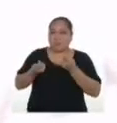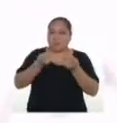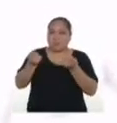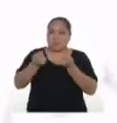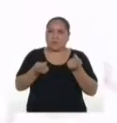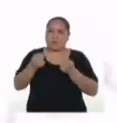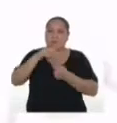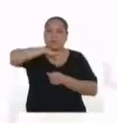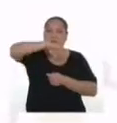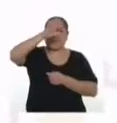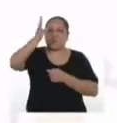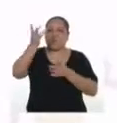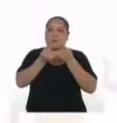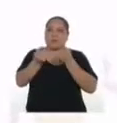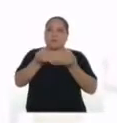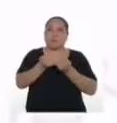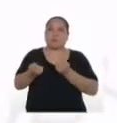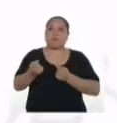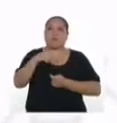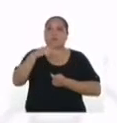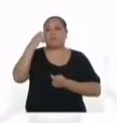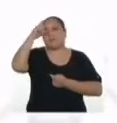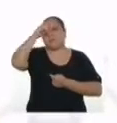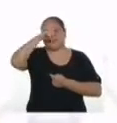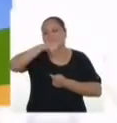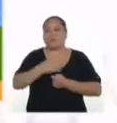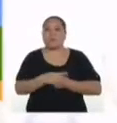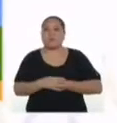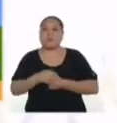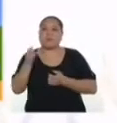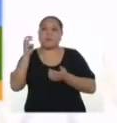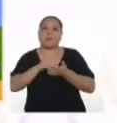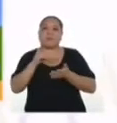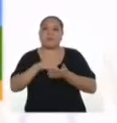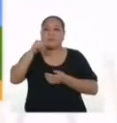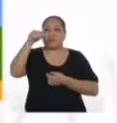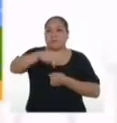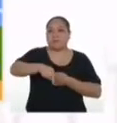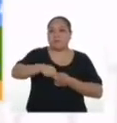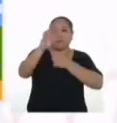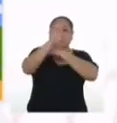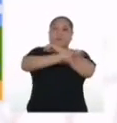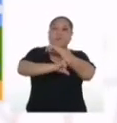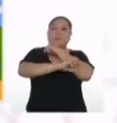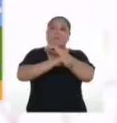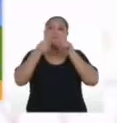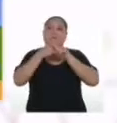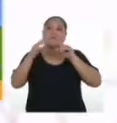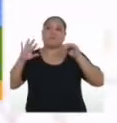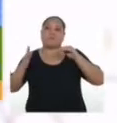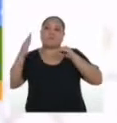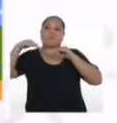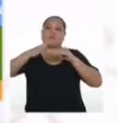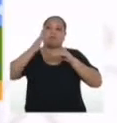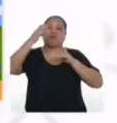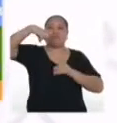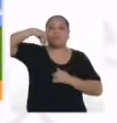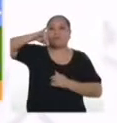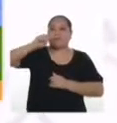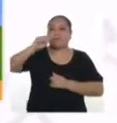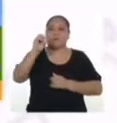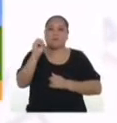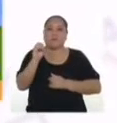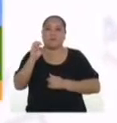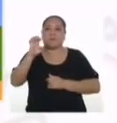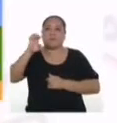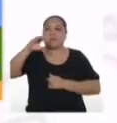sabido que la gestión del territorio ha sido siempre un gran reto. Más aún para nuestro país, que tiene variados pisos ecológicos y una